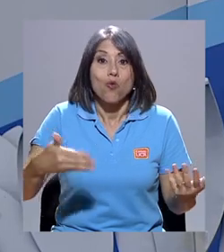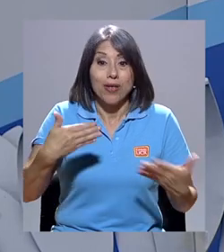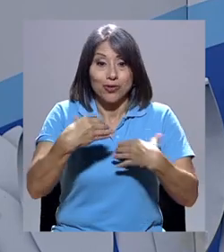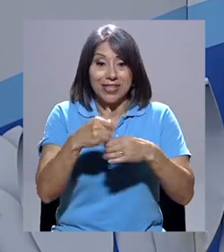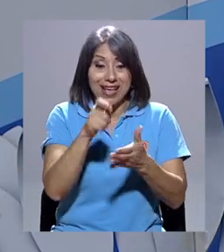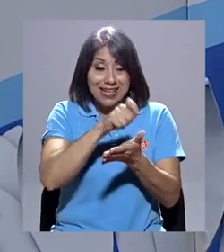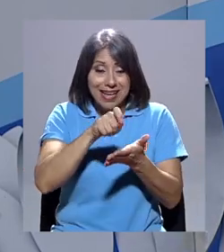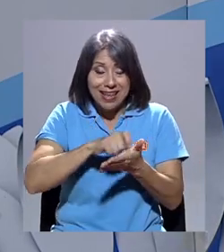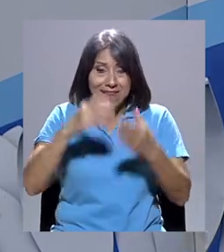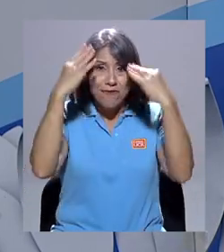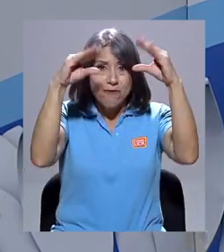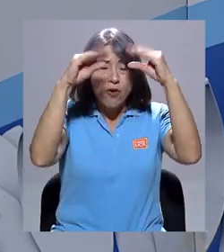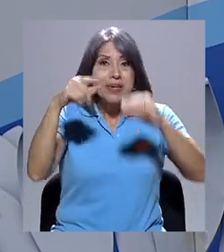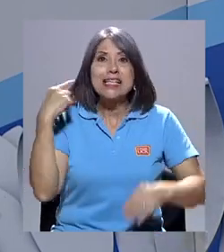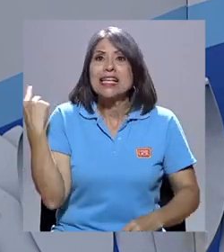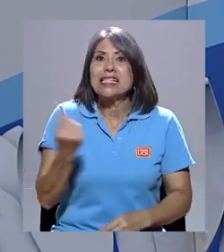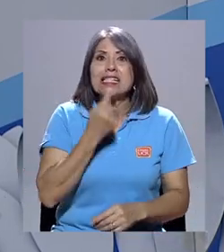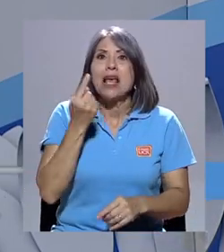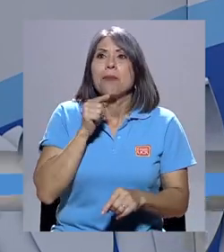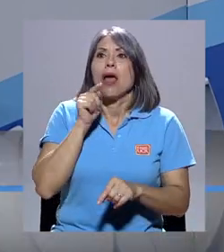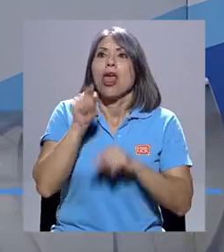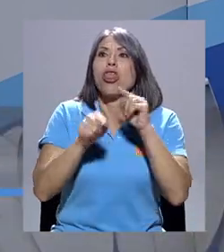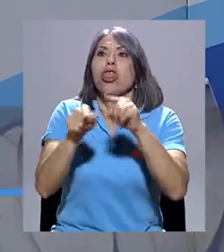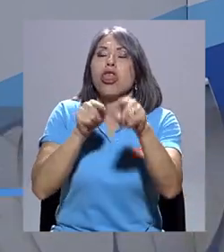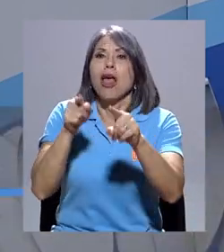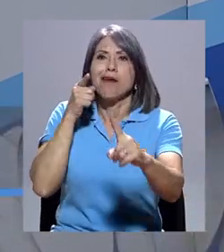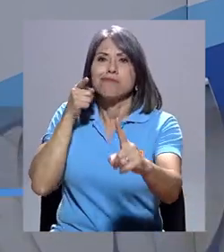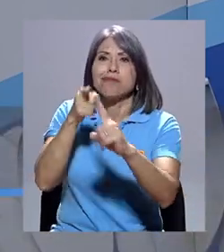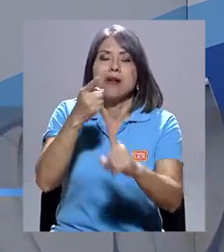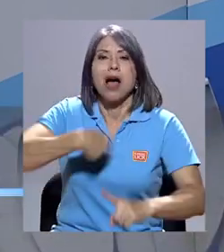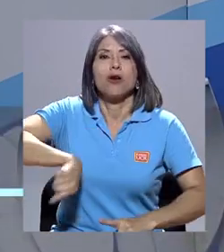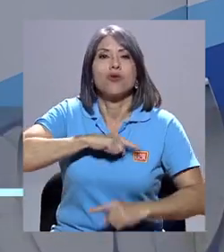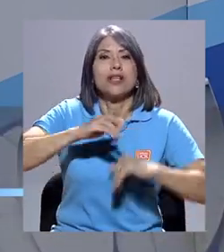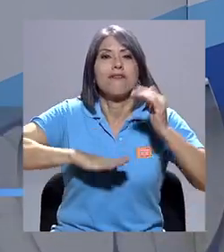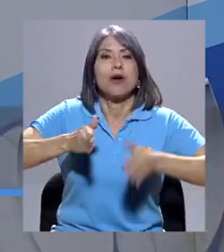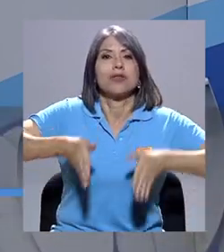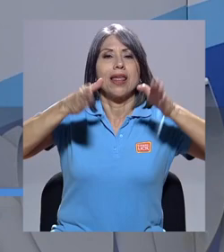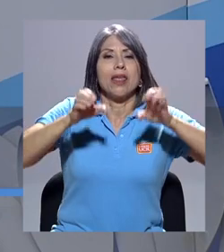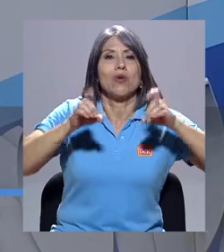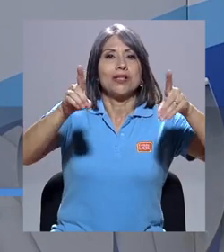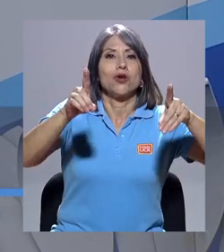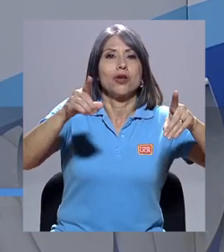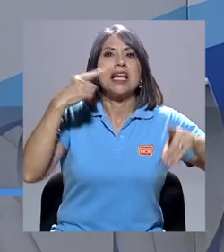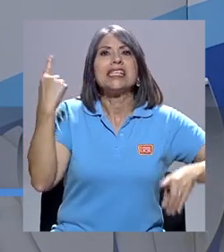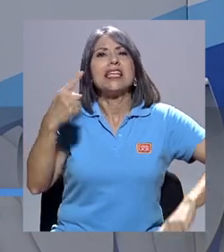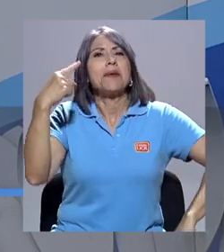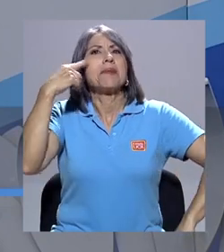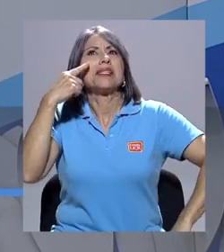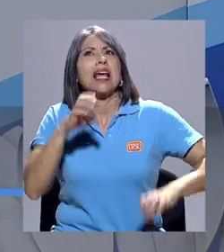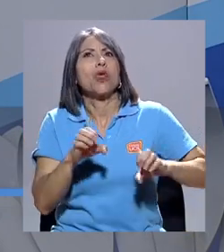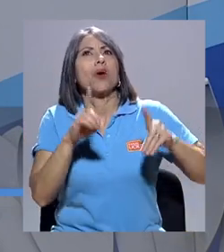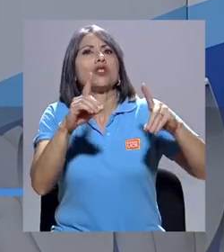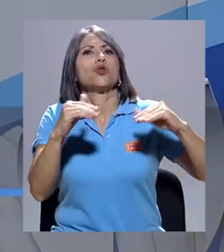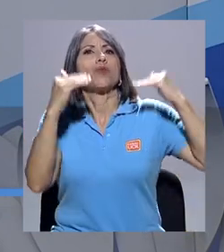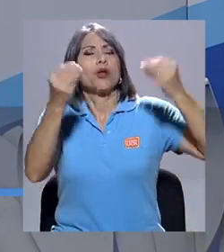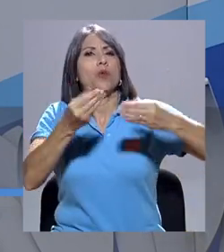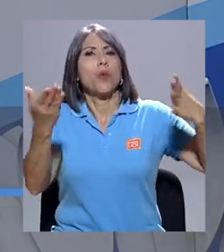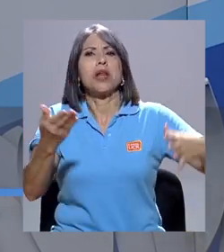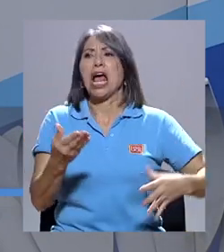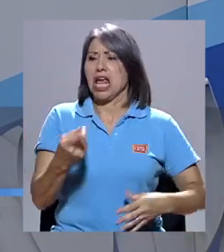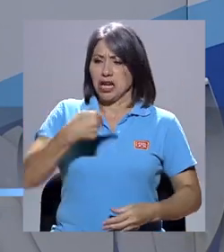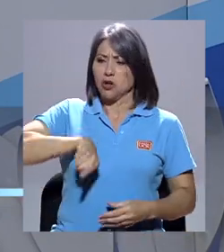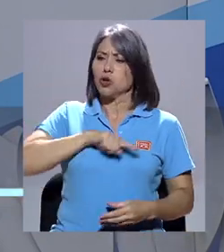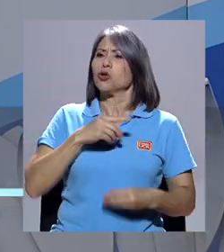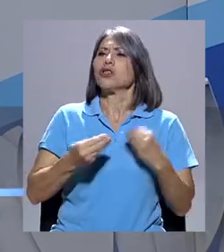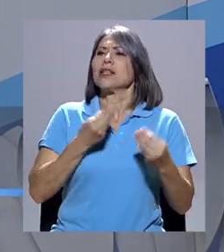los ojos siempre vienen a nuestra facultad de educación vienen a la educación superior pública que que estamos lo que estamos viendo creo que lo estamos